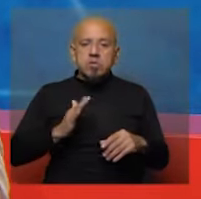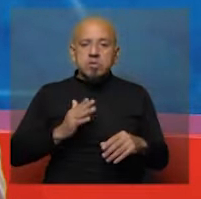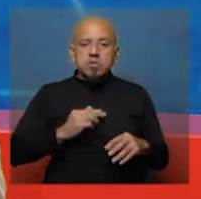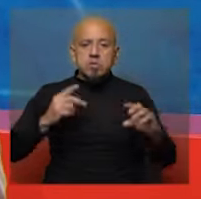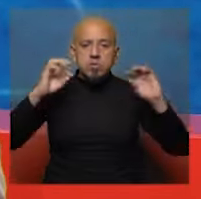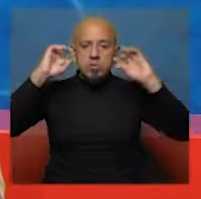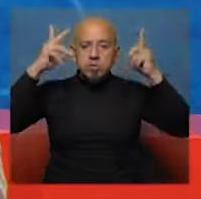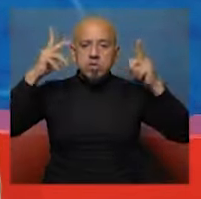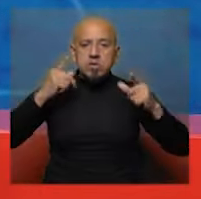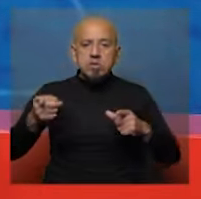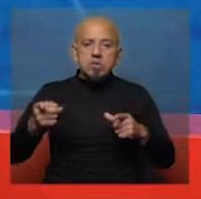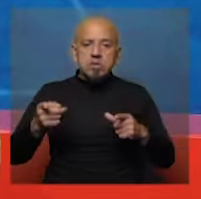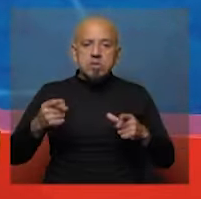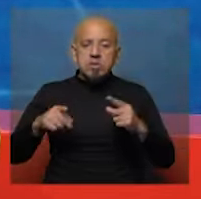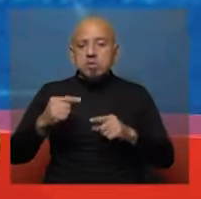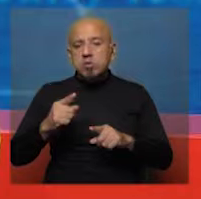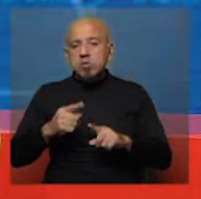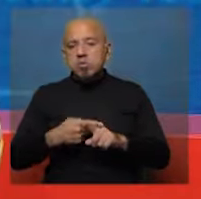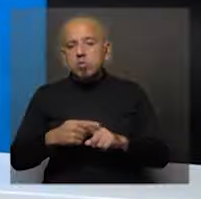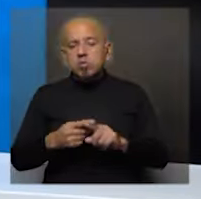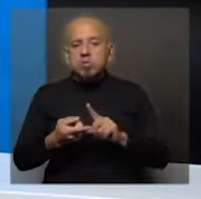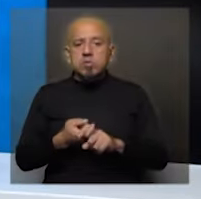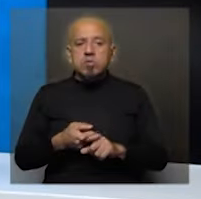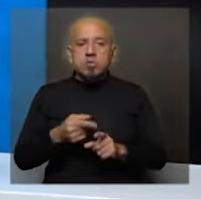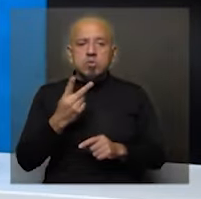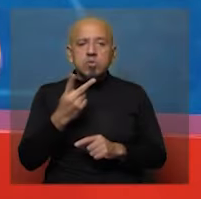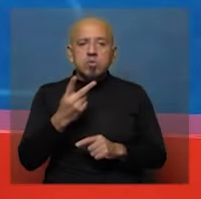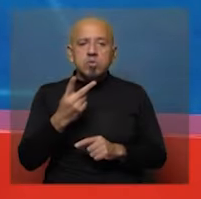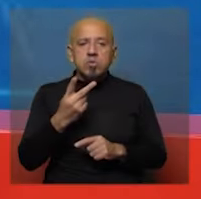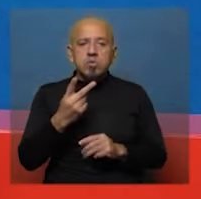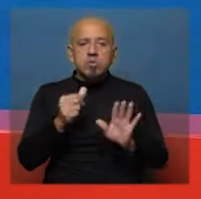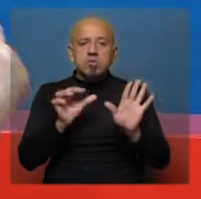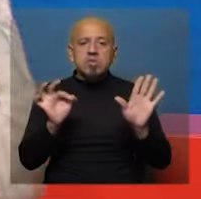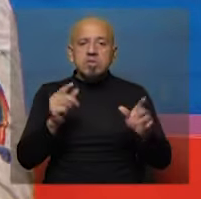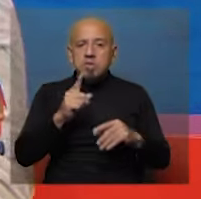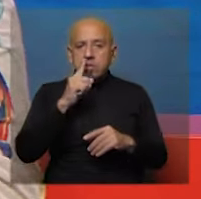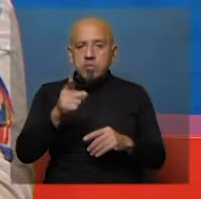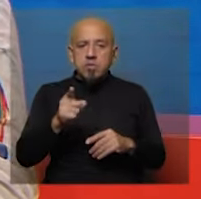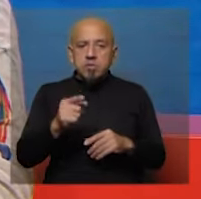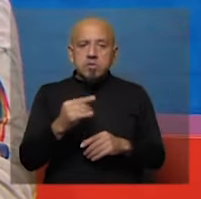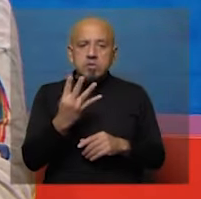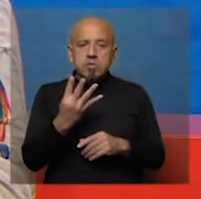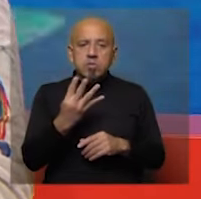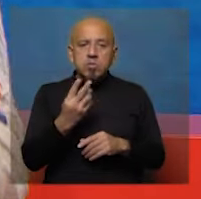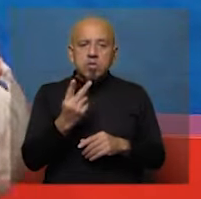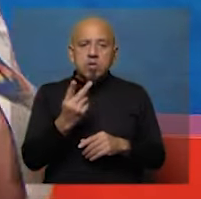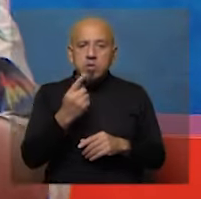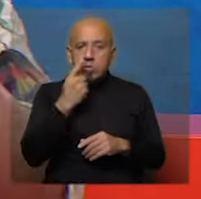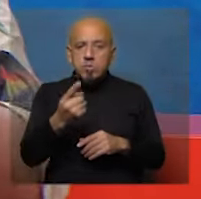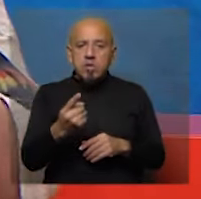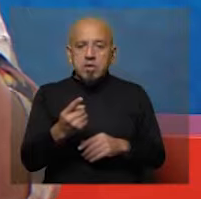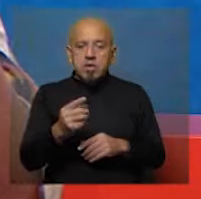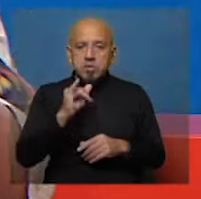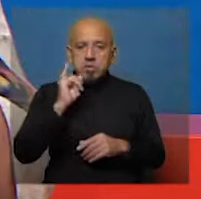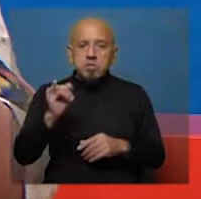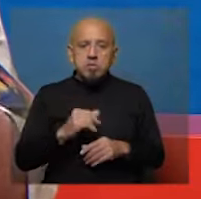violencia de pareja solamente 260.000 en el últim año llegan 42000 denuncias y los servicios